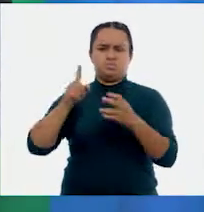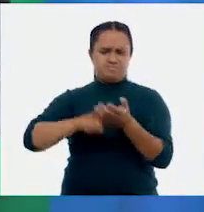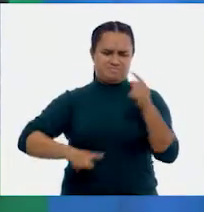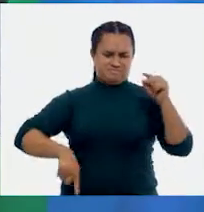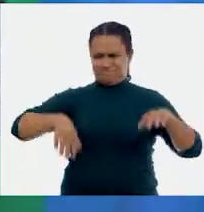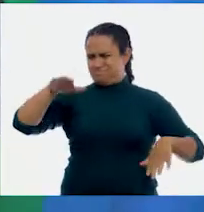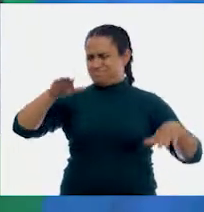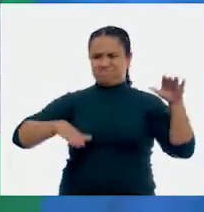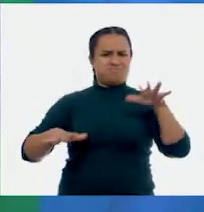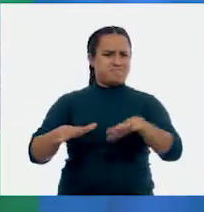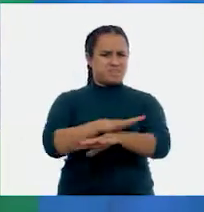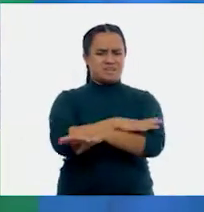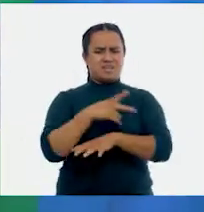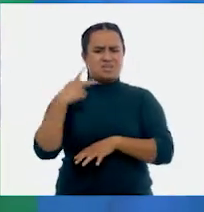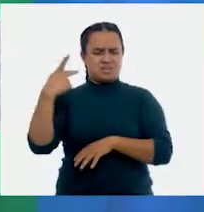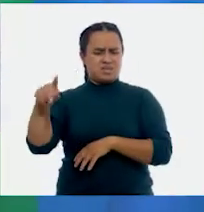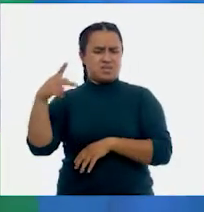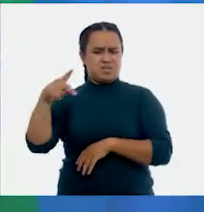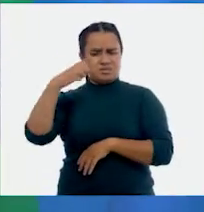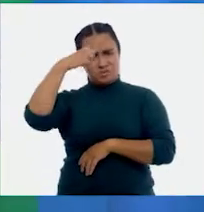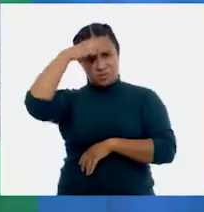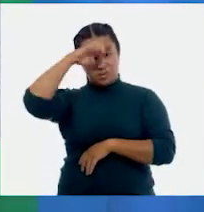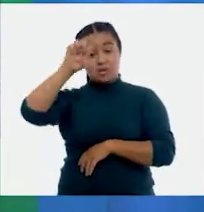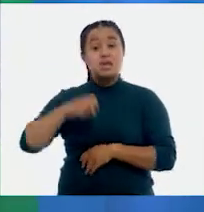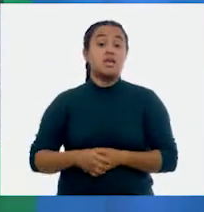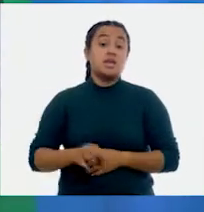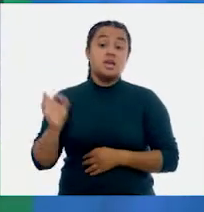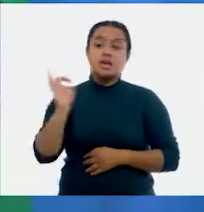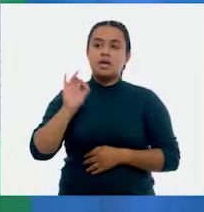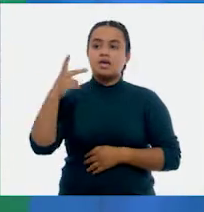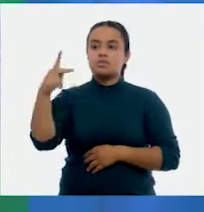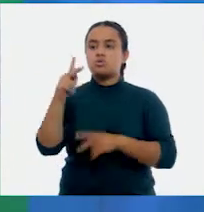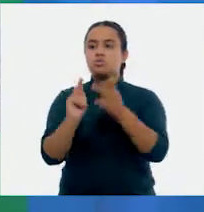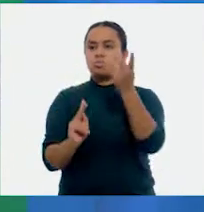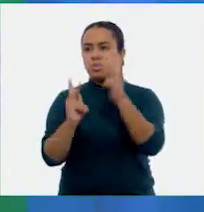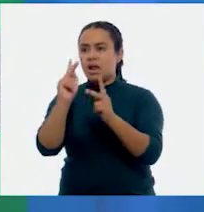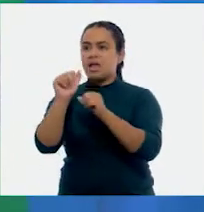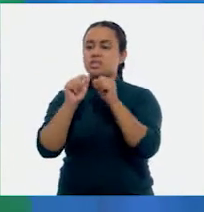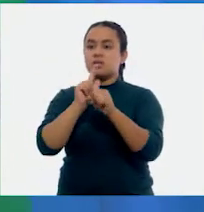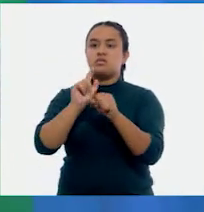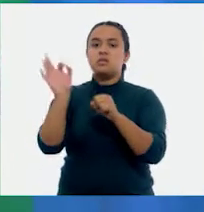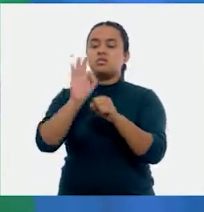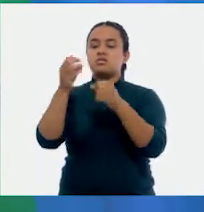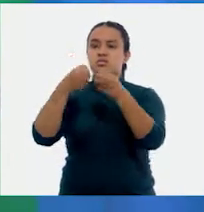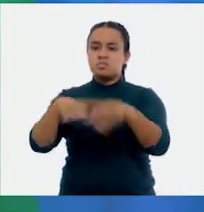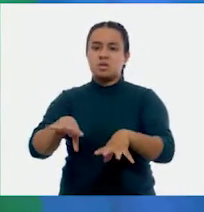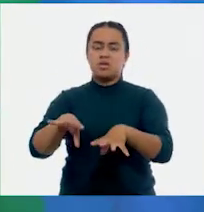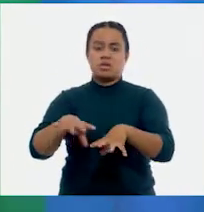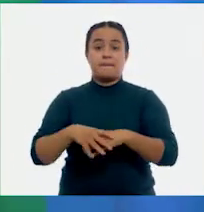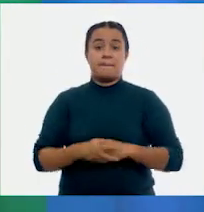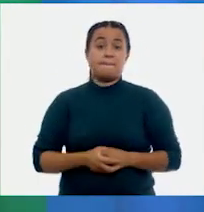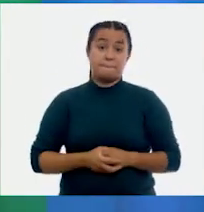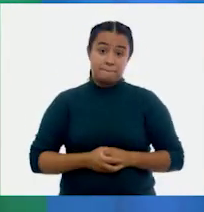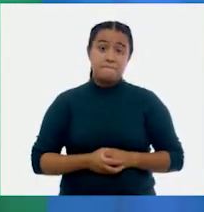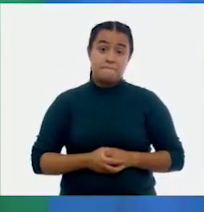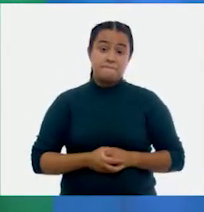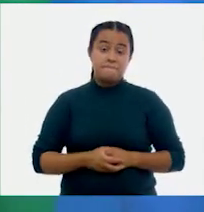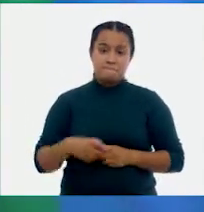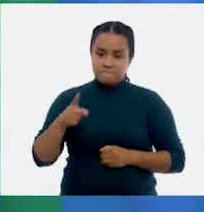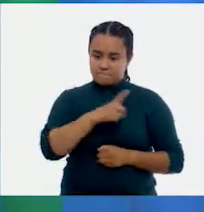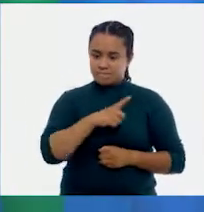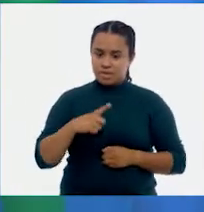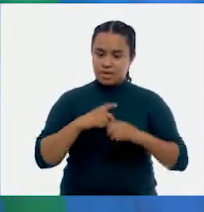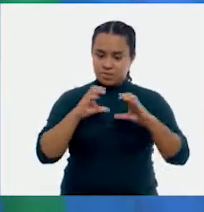alteraciones en el equilibrio natural y quizá la pérdida de especies de plantas y animales. Así que Cuidar